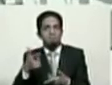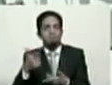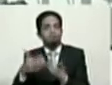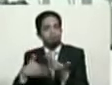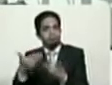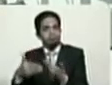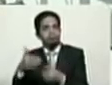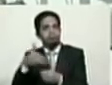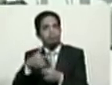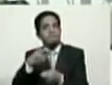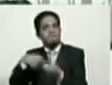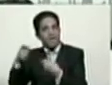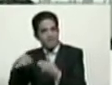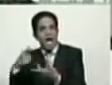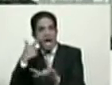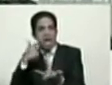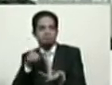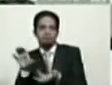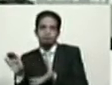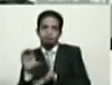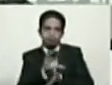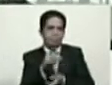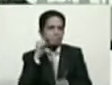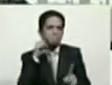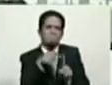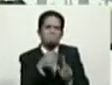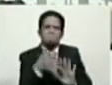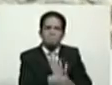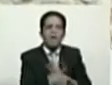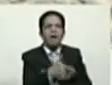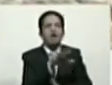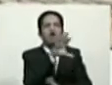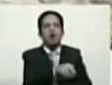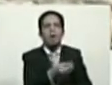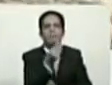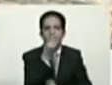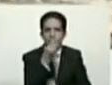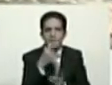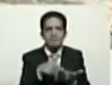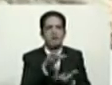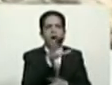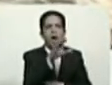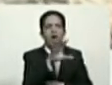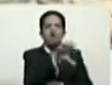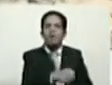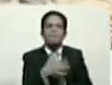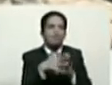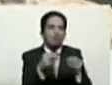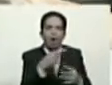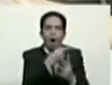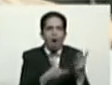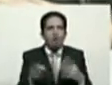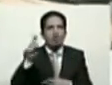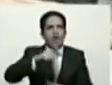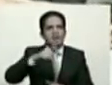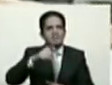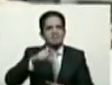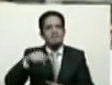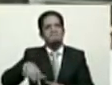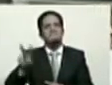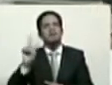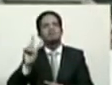necesarios para la compra de alimentos para la compra de medicinas para la compra de todos los bienes que necesita nuestro pueblo